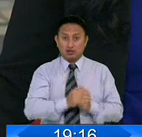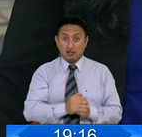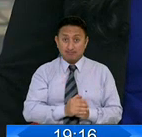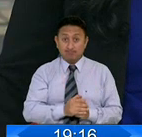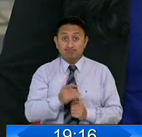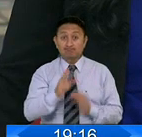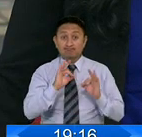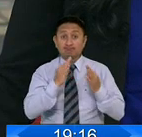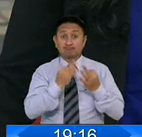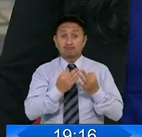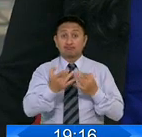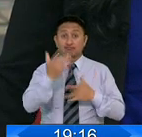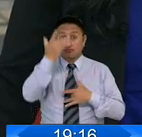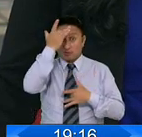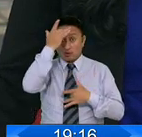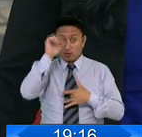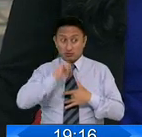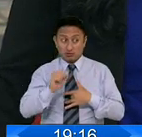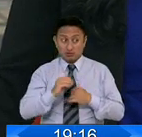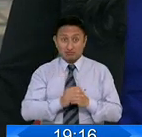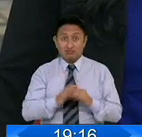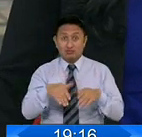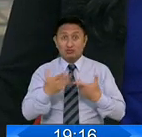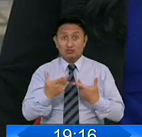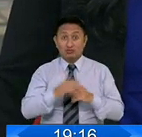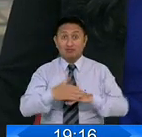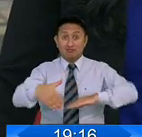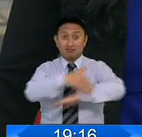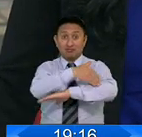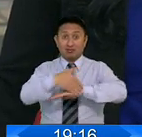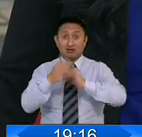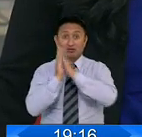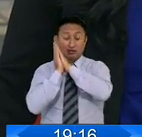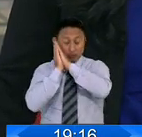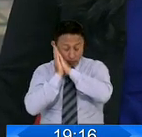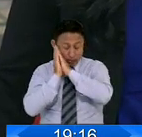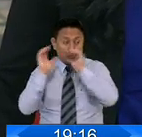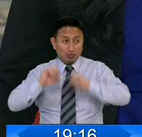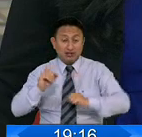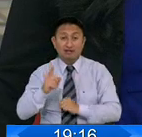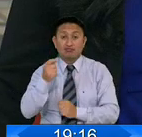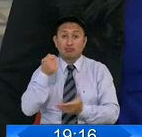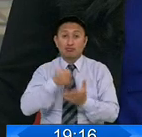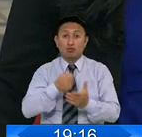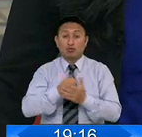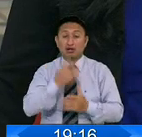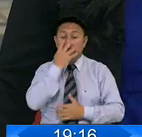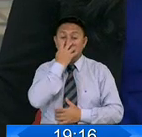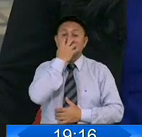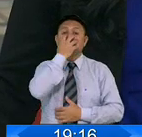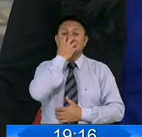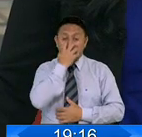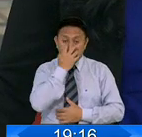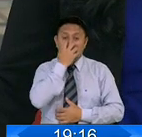familiares de los enfermos críticos duermen en las calles para conseguir oxígeno para sus allegados que se encuentran en estado